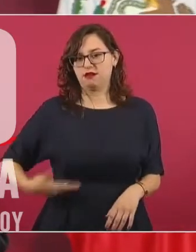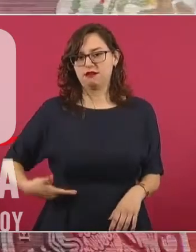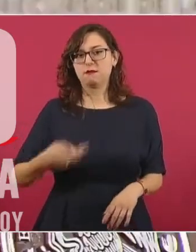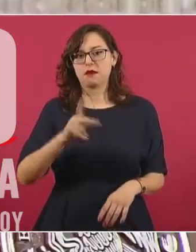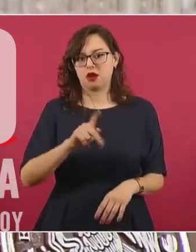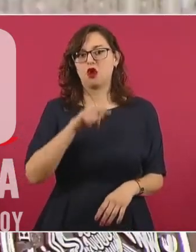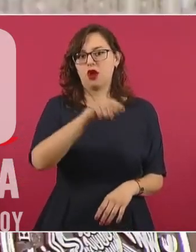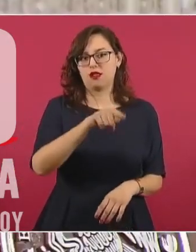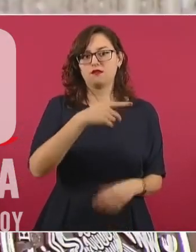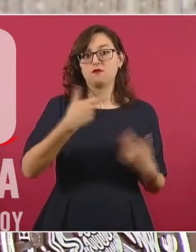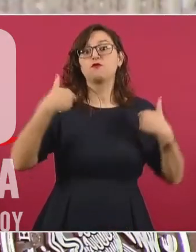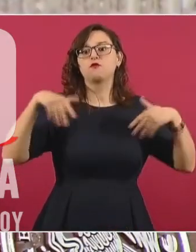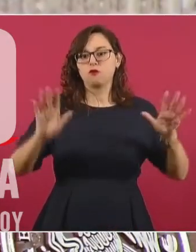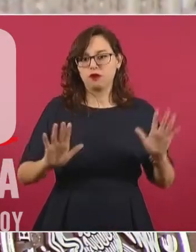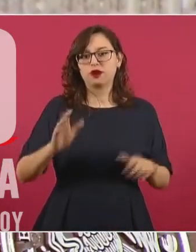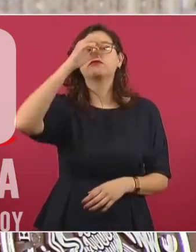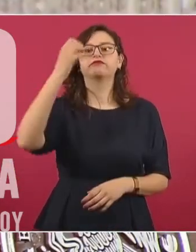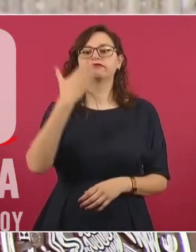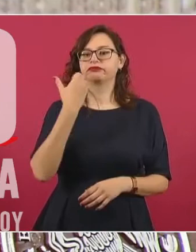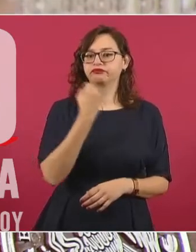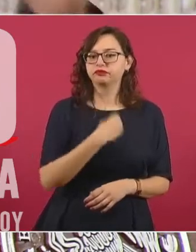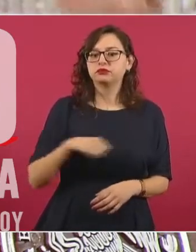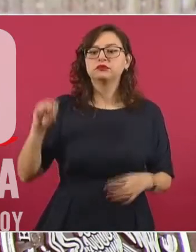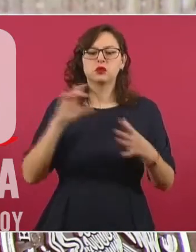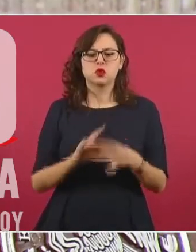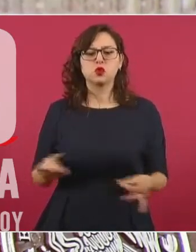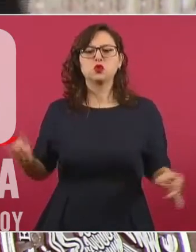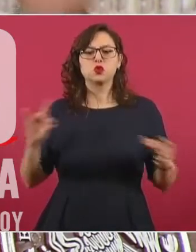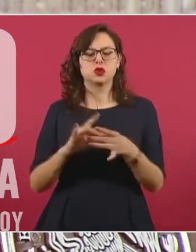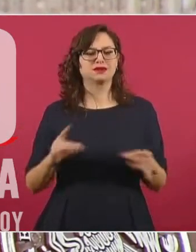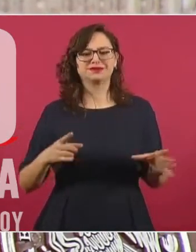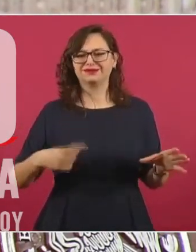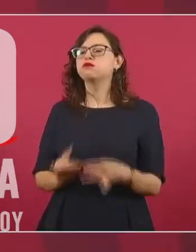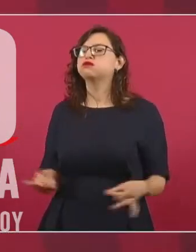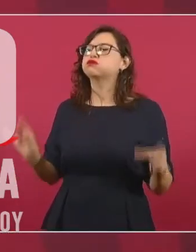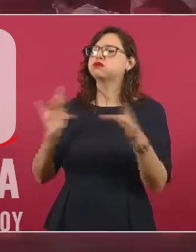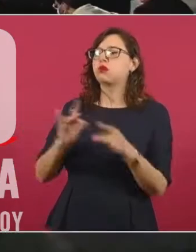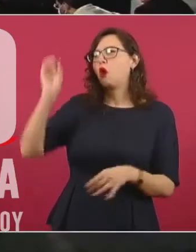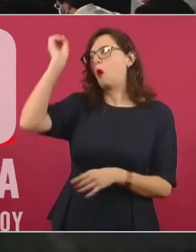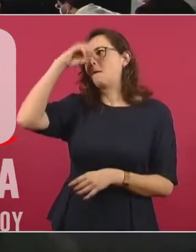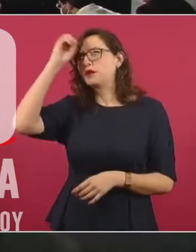omitía opiniones en un programa de radio, y así otros, todos terminaron